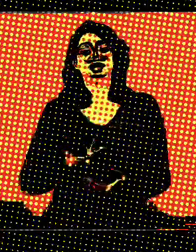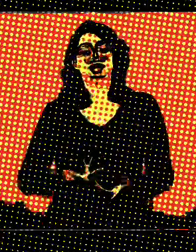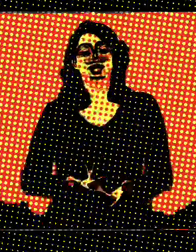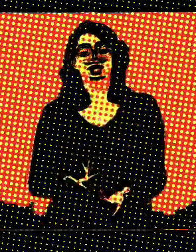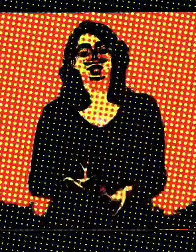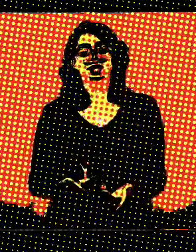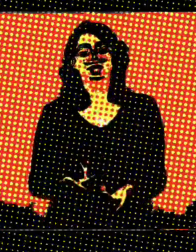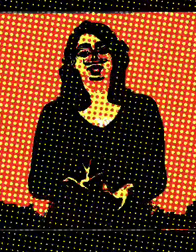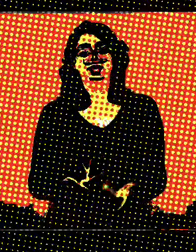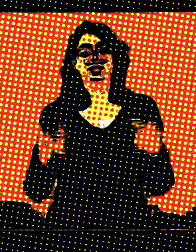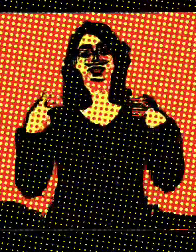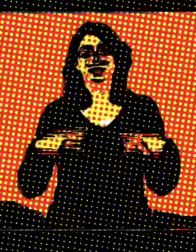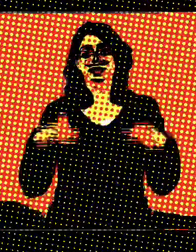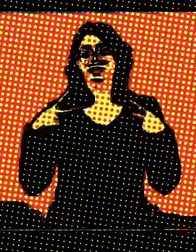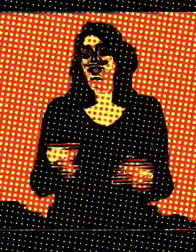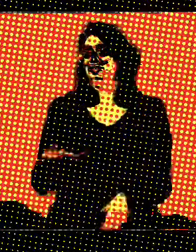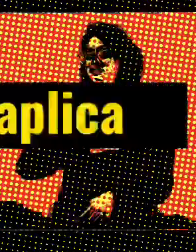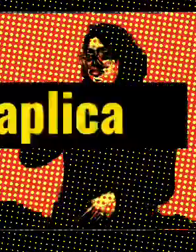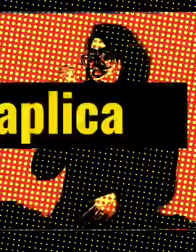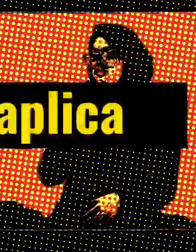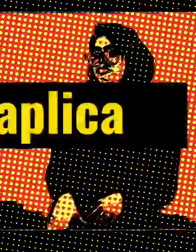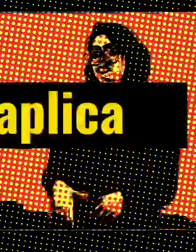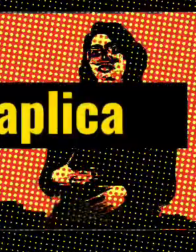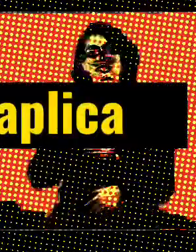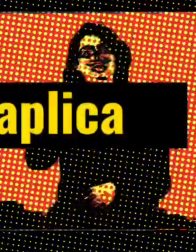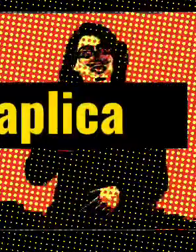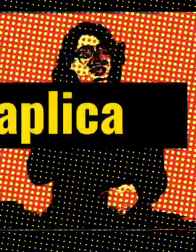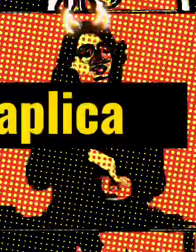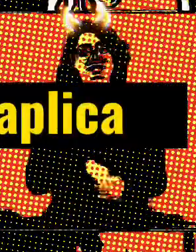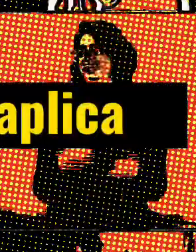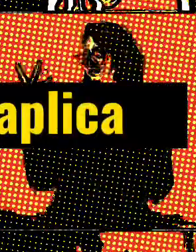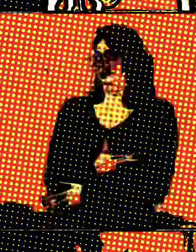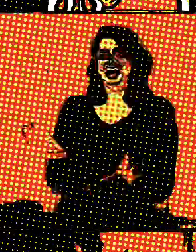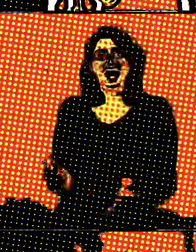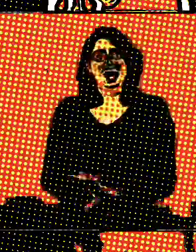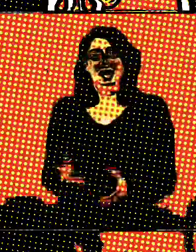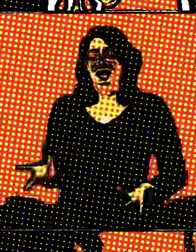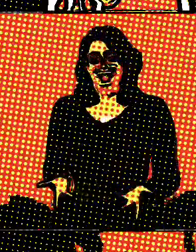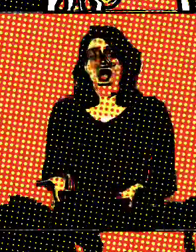el que votan los muertos, o que votaban.